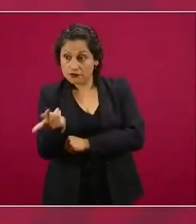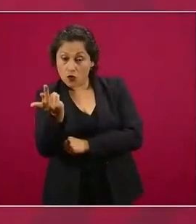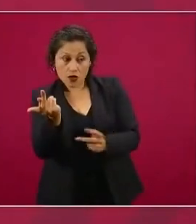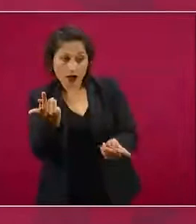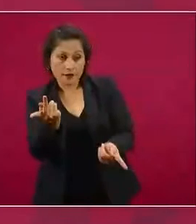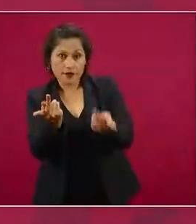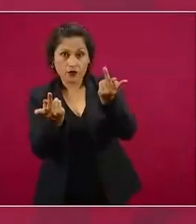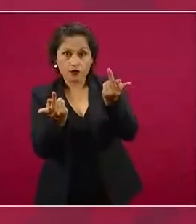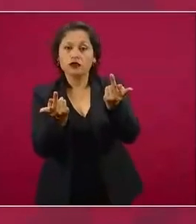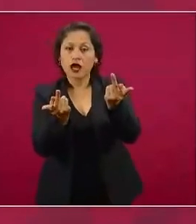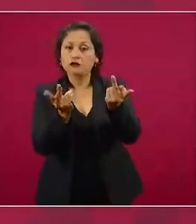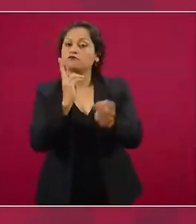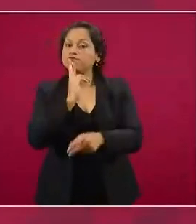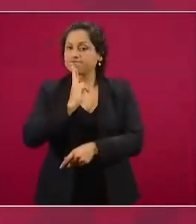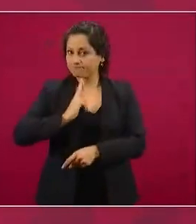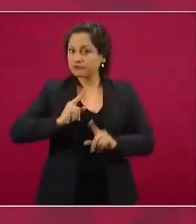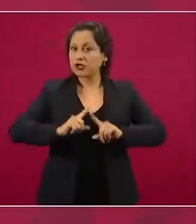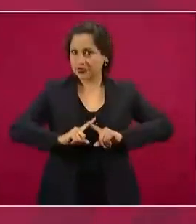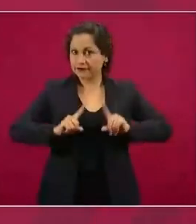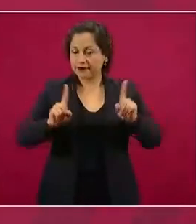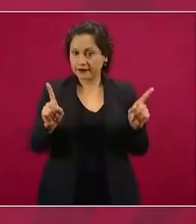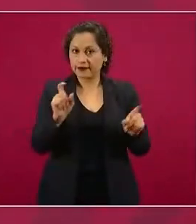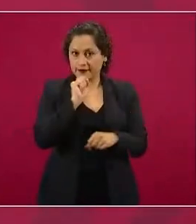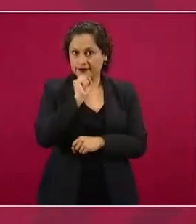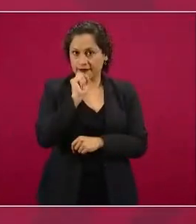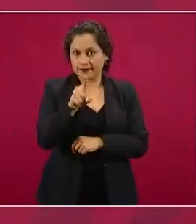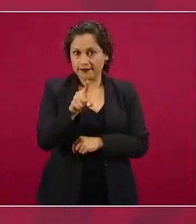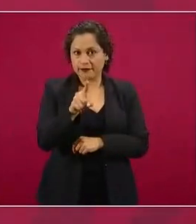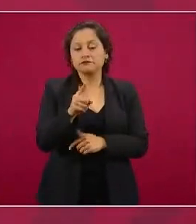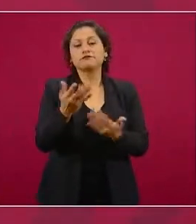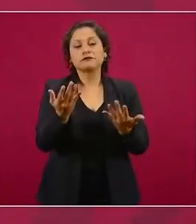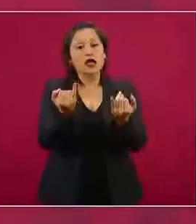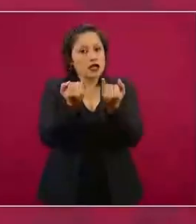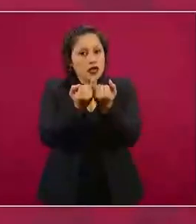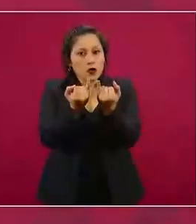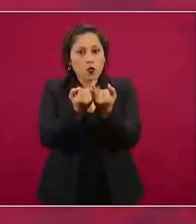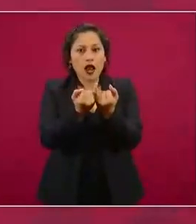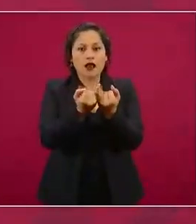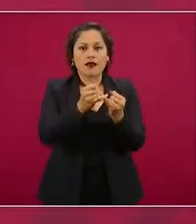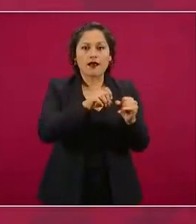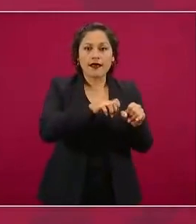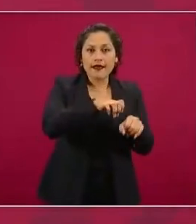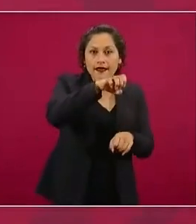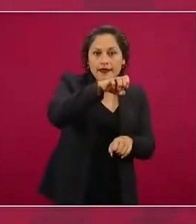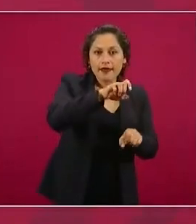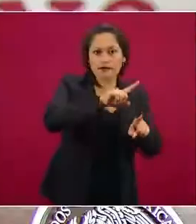también en la opinión. Las edades,